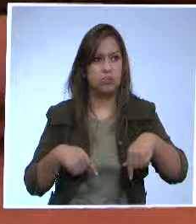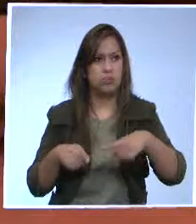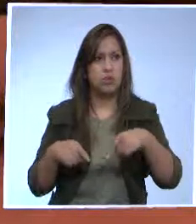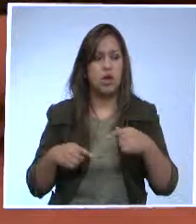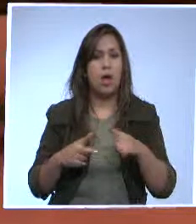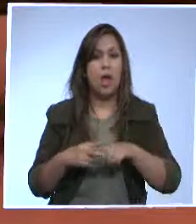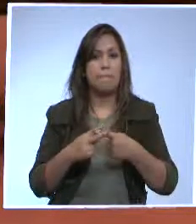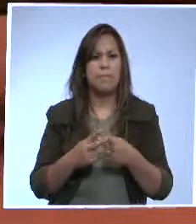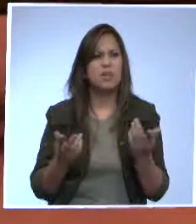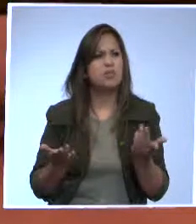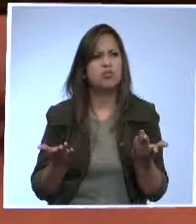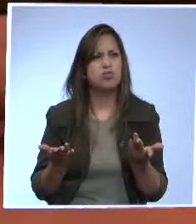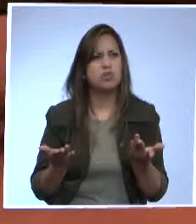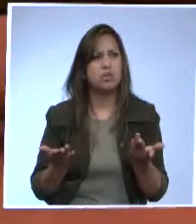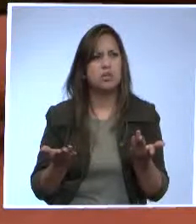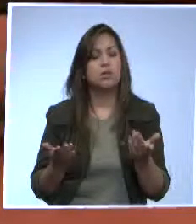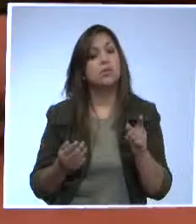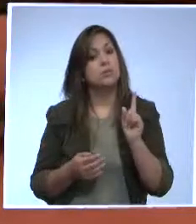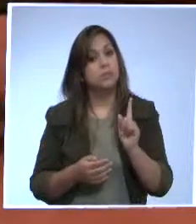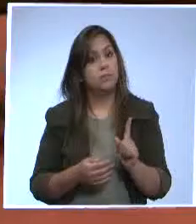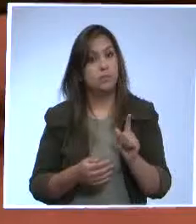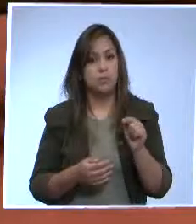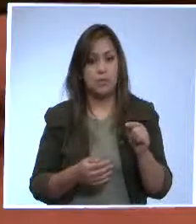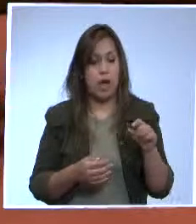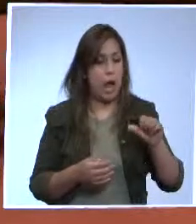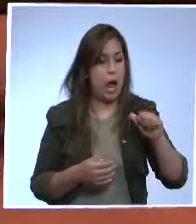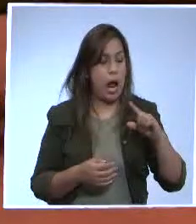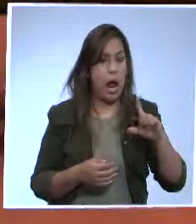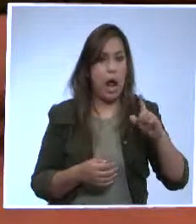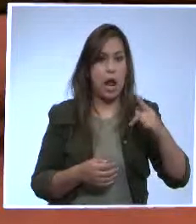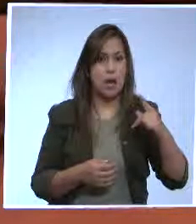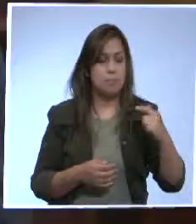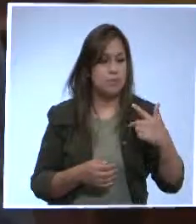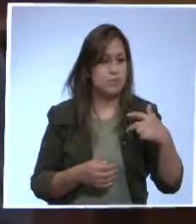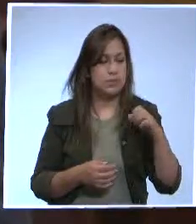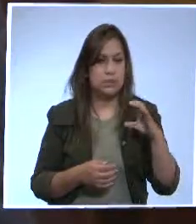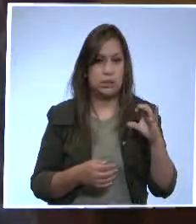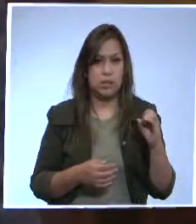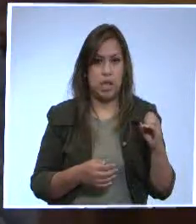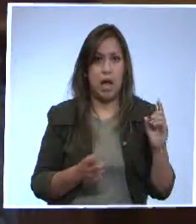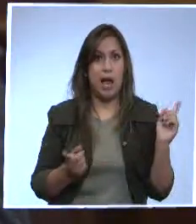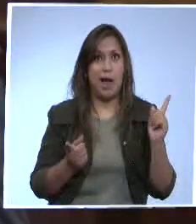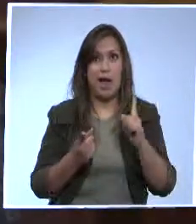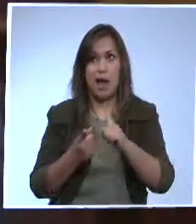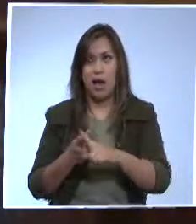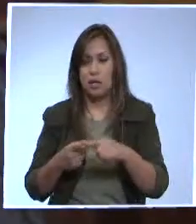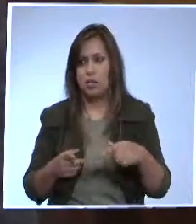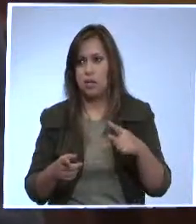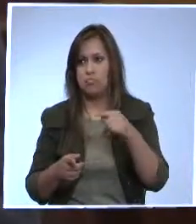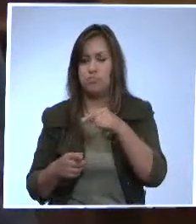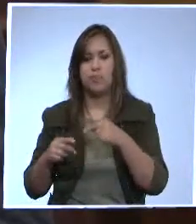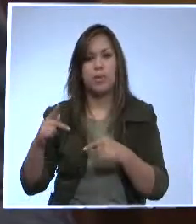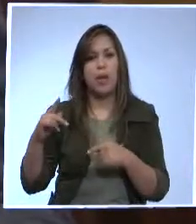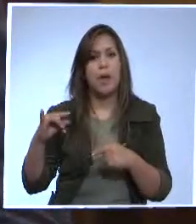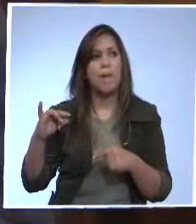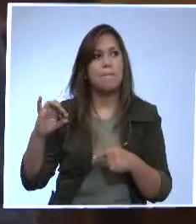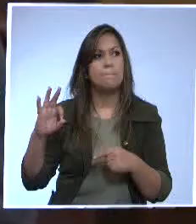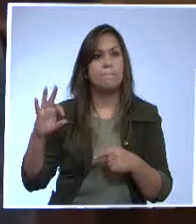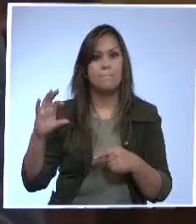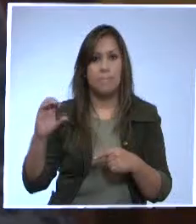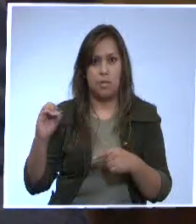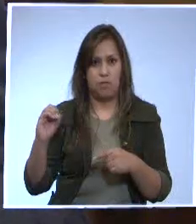esto va desde el redondel de alpachaca saliendo del aeropuerto hasta el intercambiador de pifo que se toma para se puede tomar para baeza para